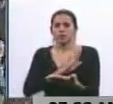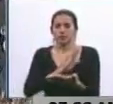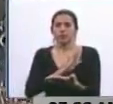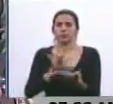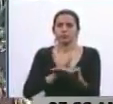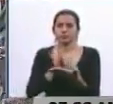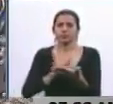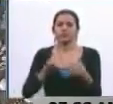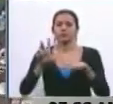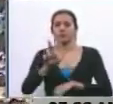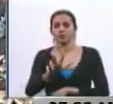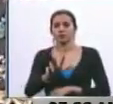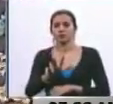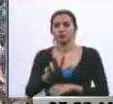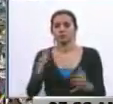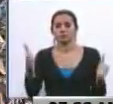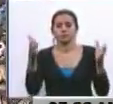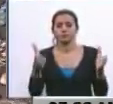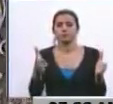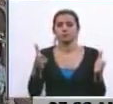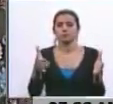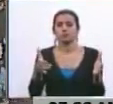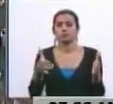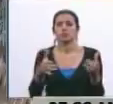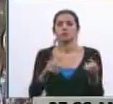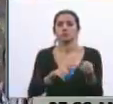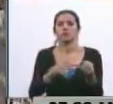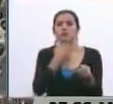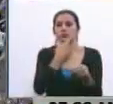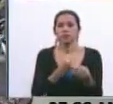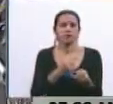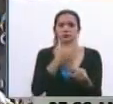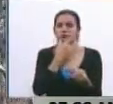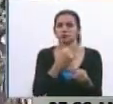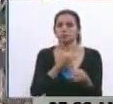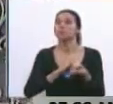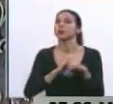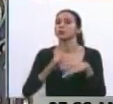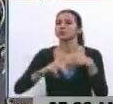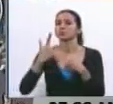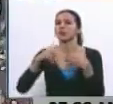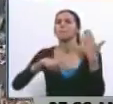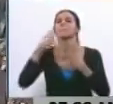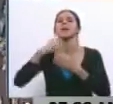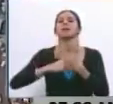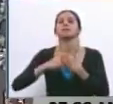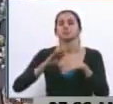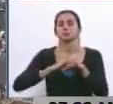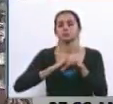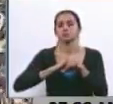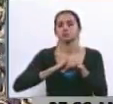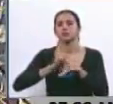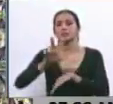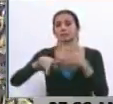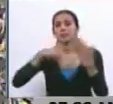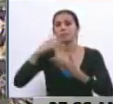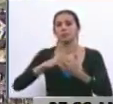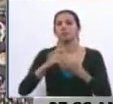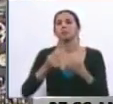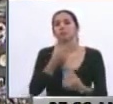tres tabletas que empaquetan servicios que son accesibles. Siempre nuestro diseño es para que todo el pueblo pueda acceder.